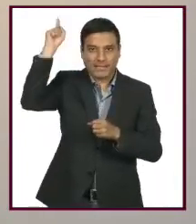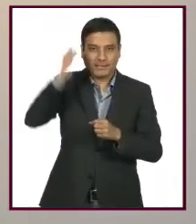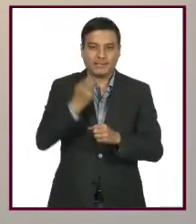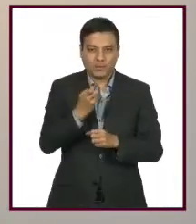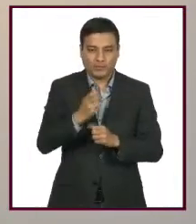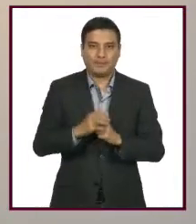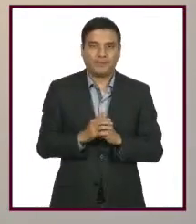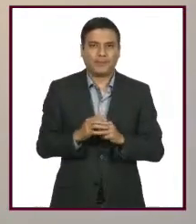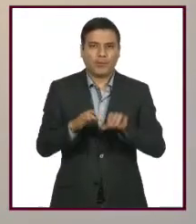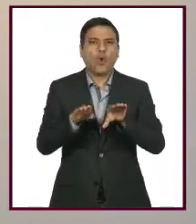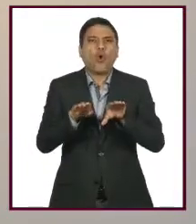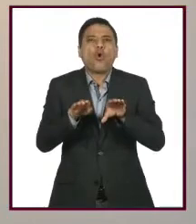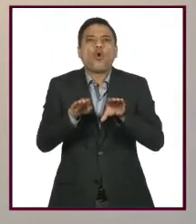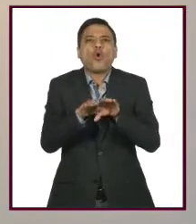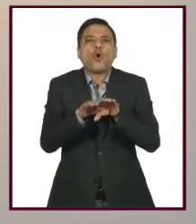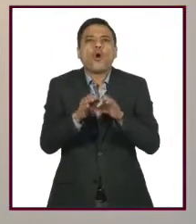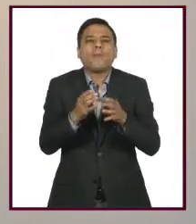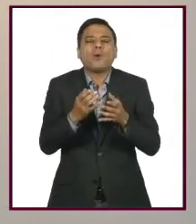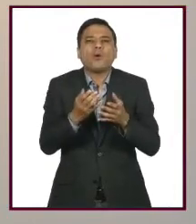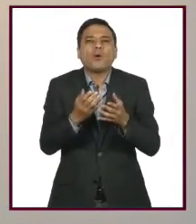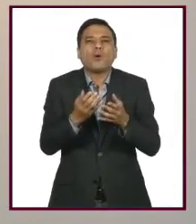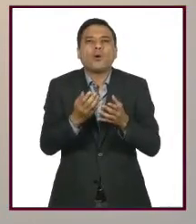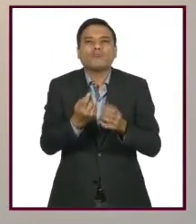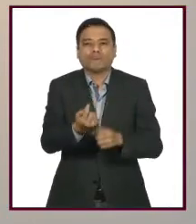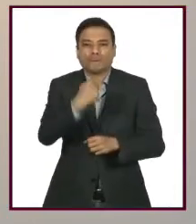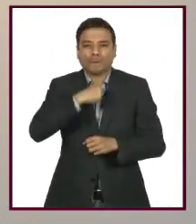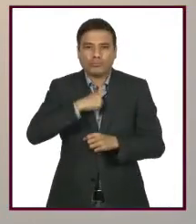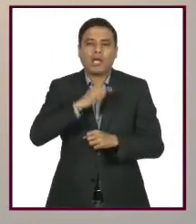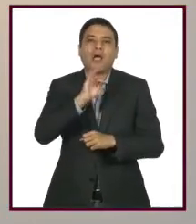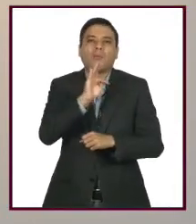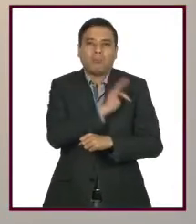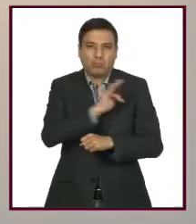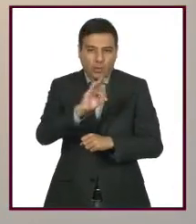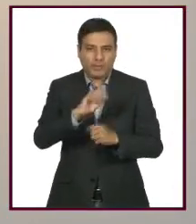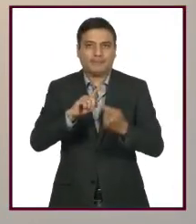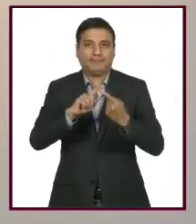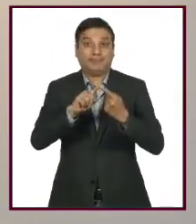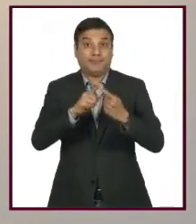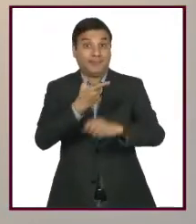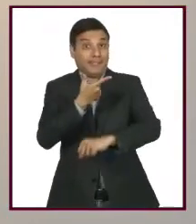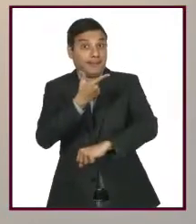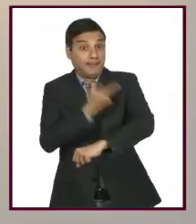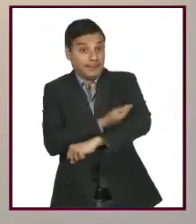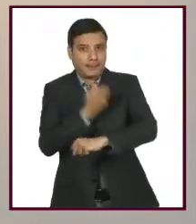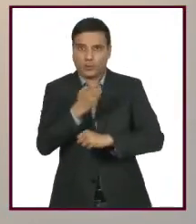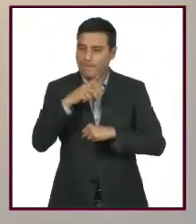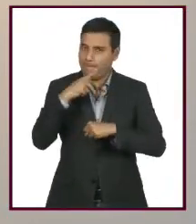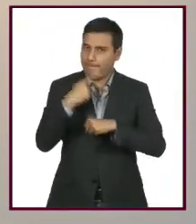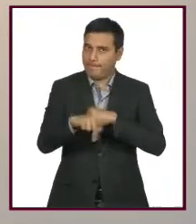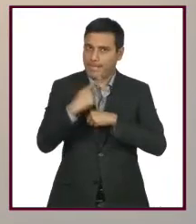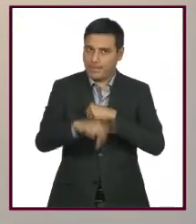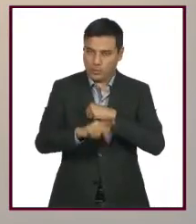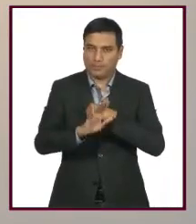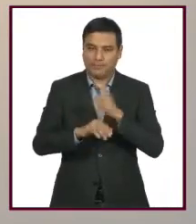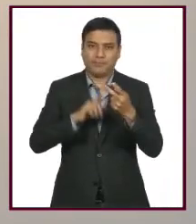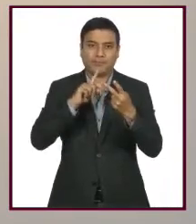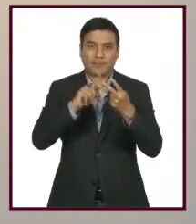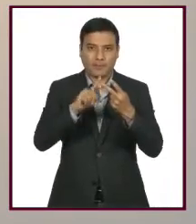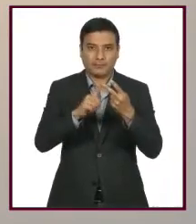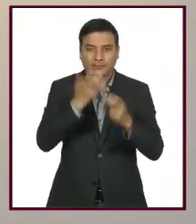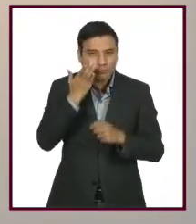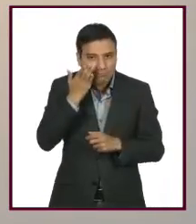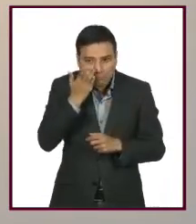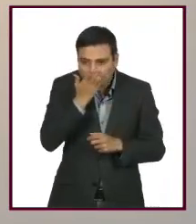puede administrar? Se puede administrar de forma inyectada, que es todavía más peligrosa y es más rápido su efecto, snifada o